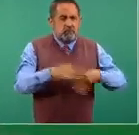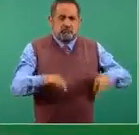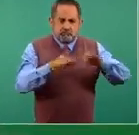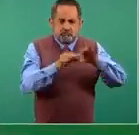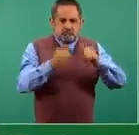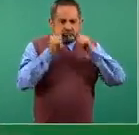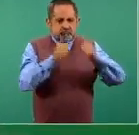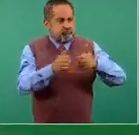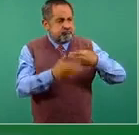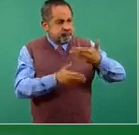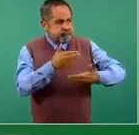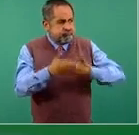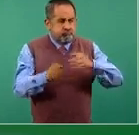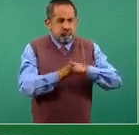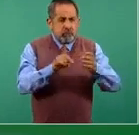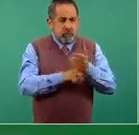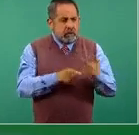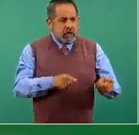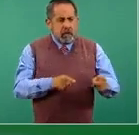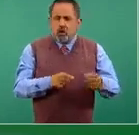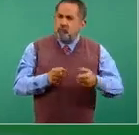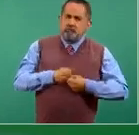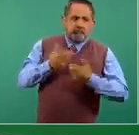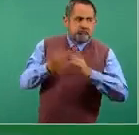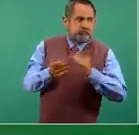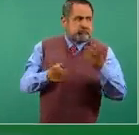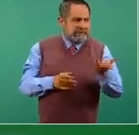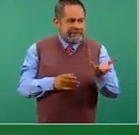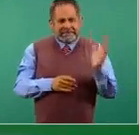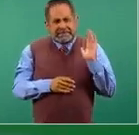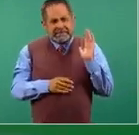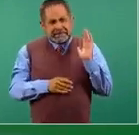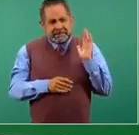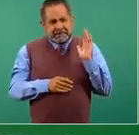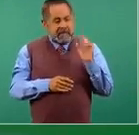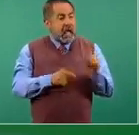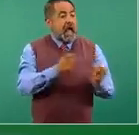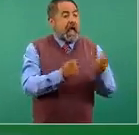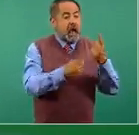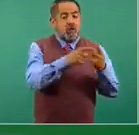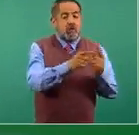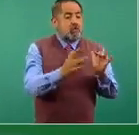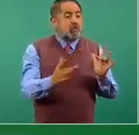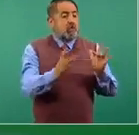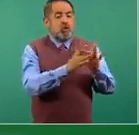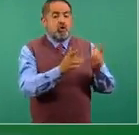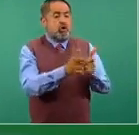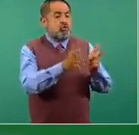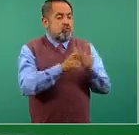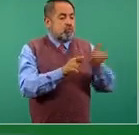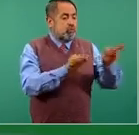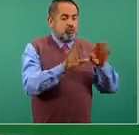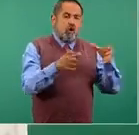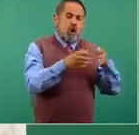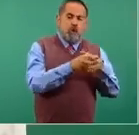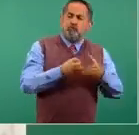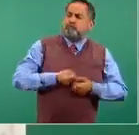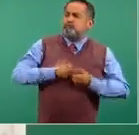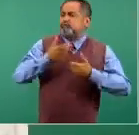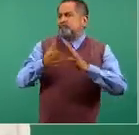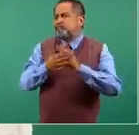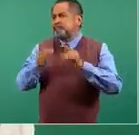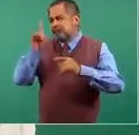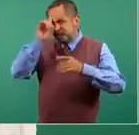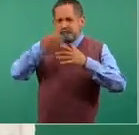oportunidad de expresarse públicamente. Algunos se han vinculado en forma gremial y se han expresado incluso